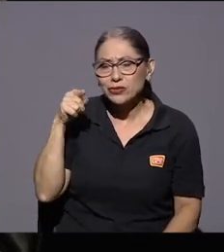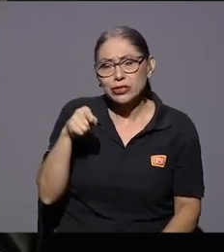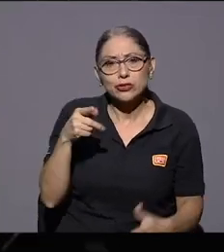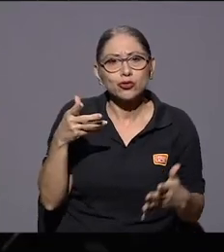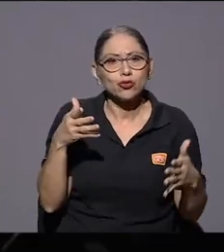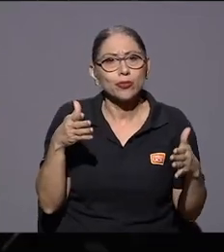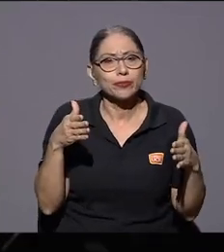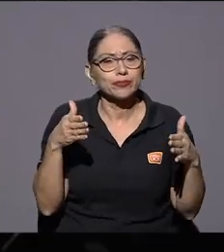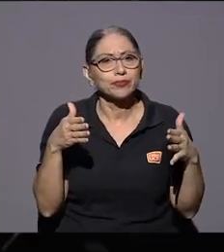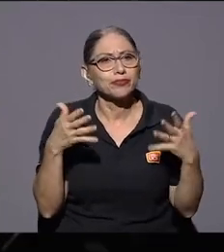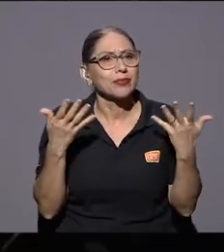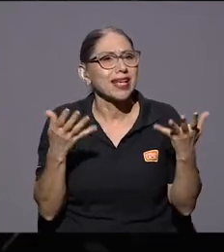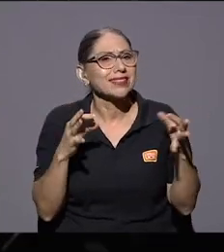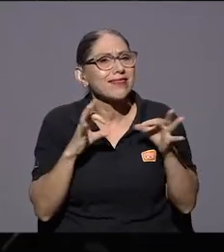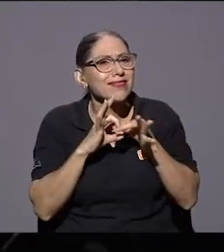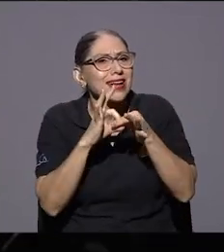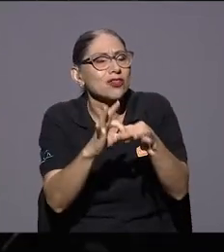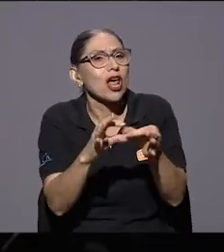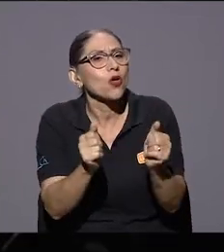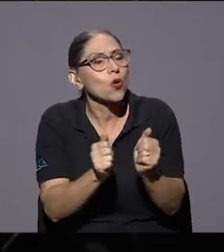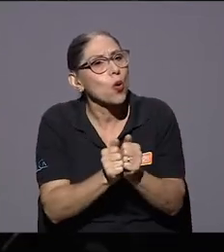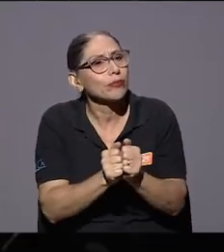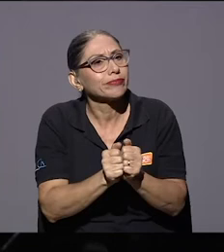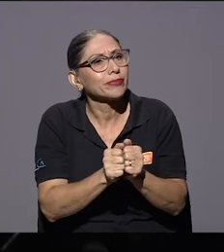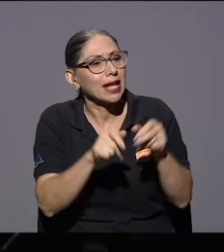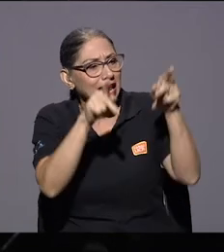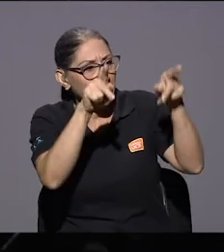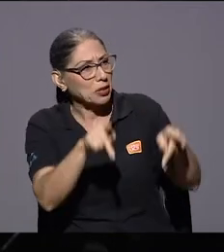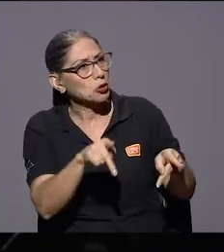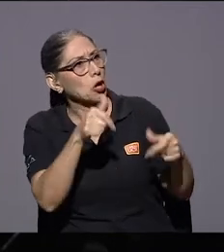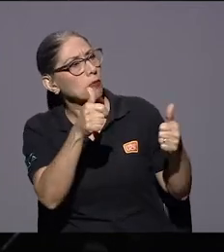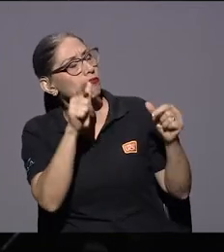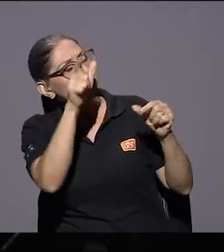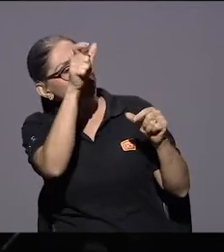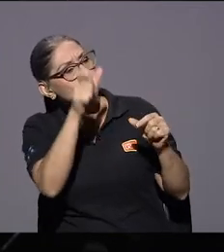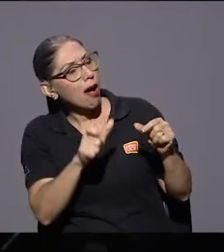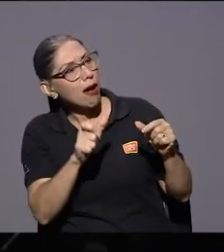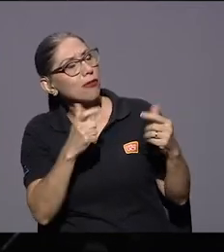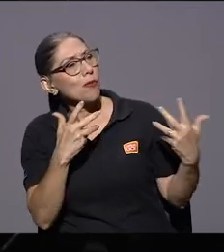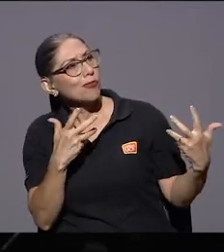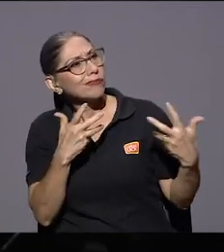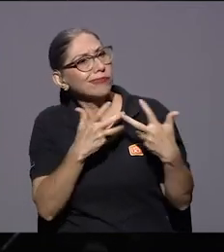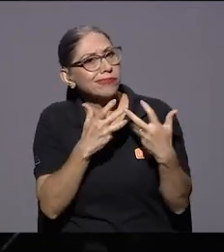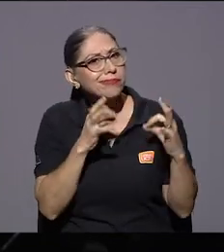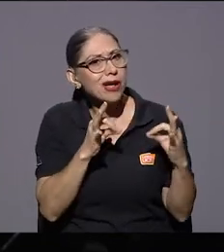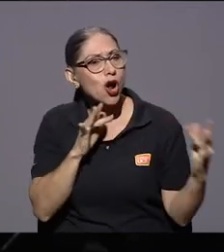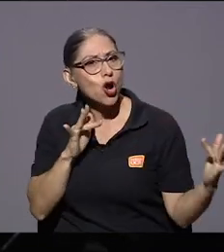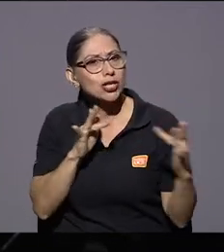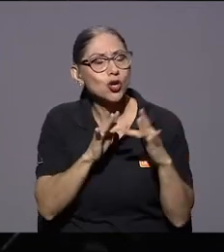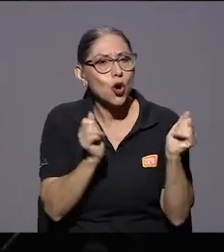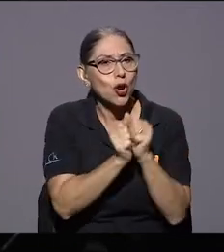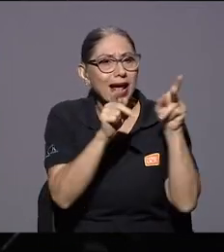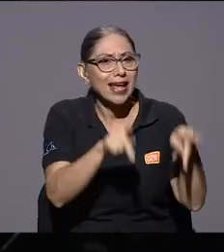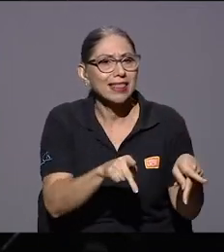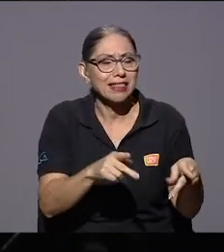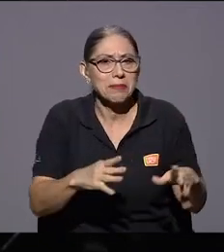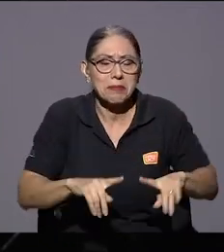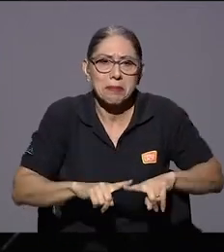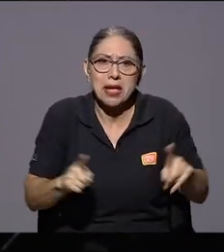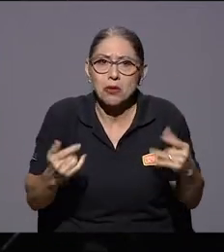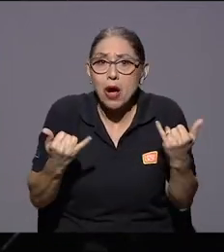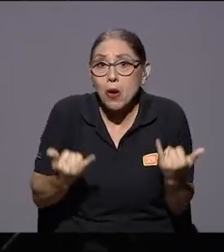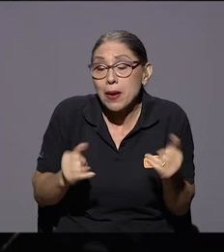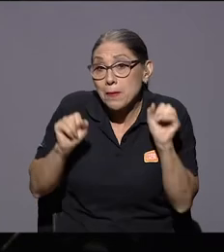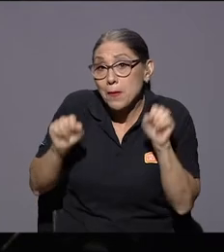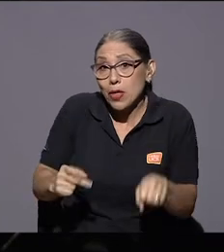tema del carisma y de la conexión con la gente, pero no sé hasta dónde, porque hoy por hoy